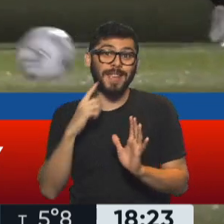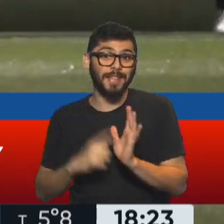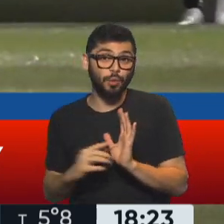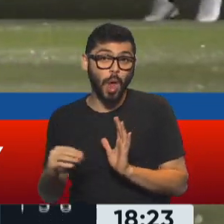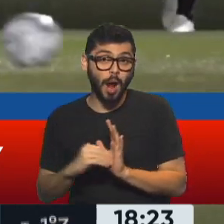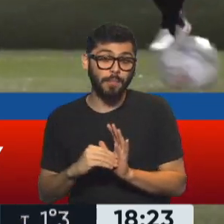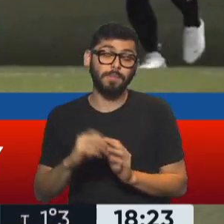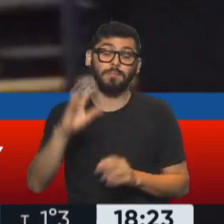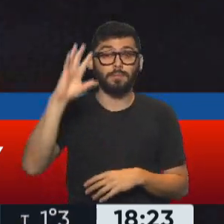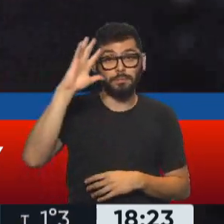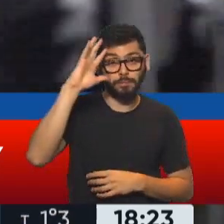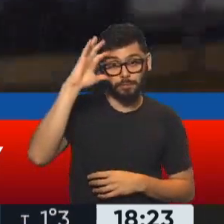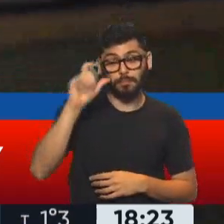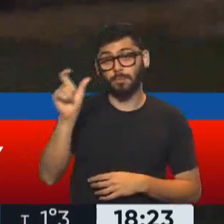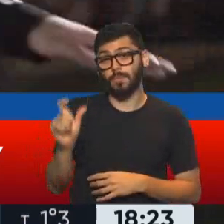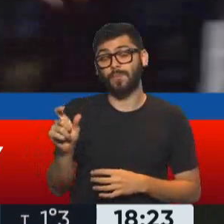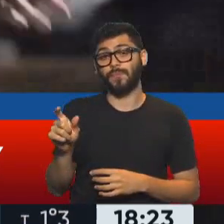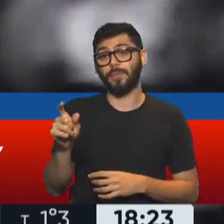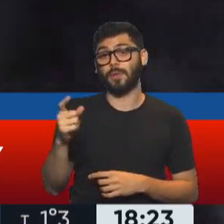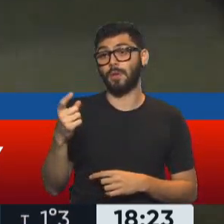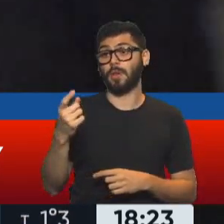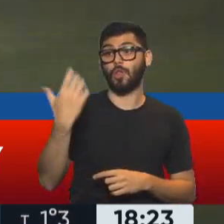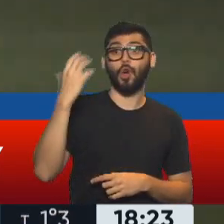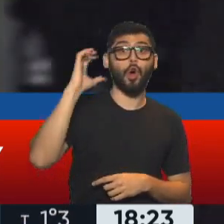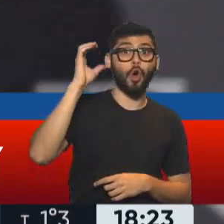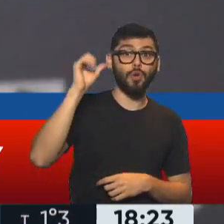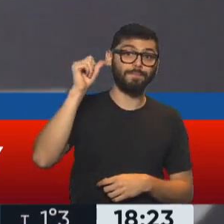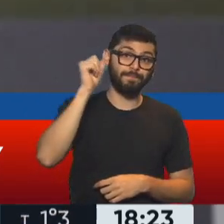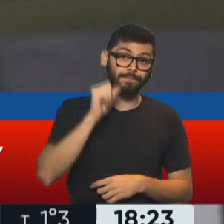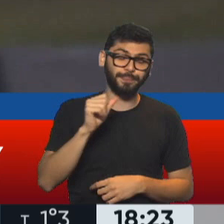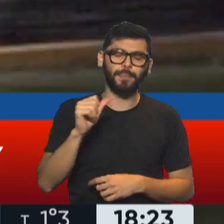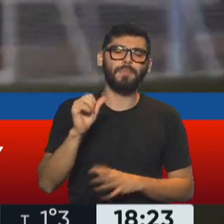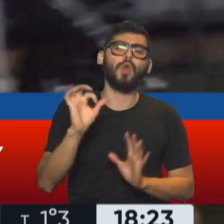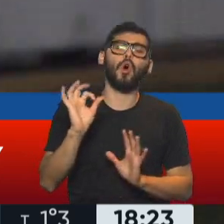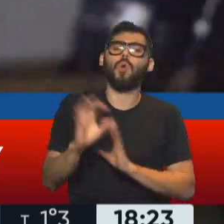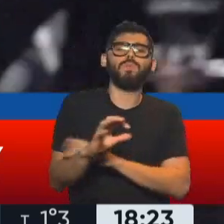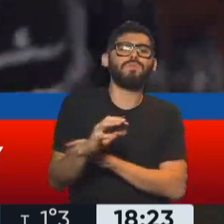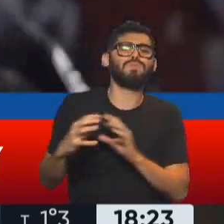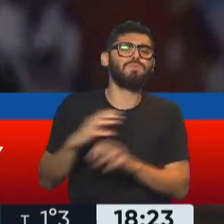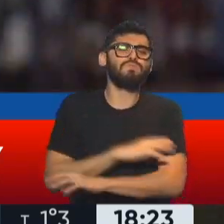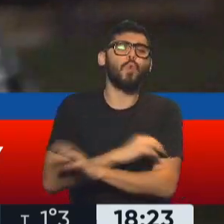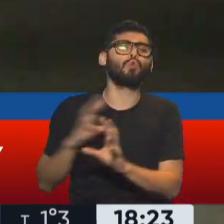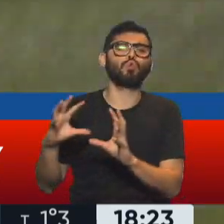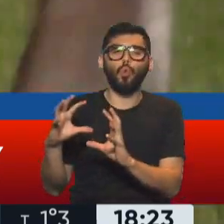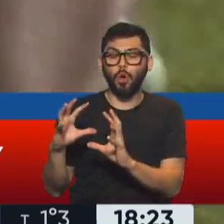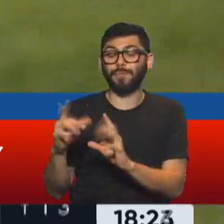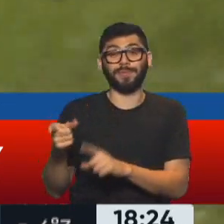Recordemos que estuvo lesionado desde el partido de Colombia, solo muscular, había convertido el gol